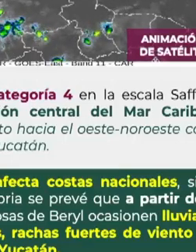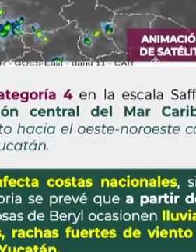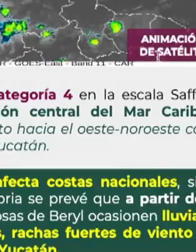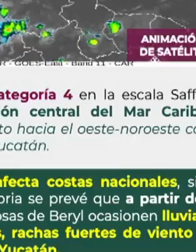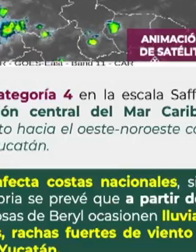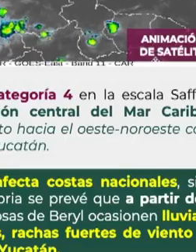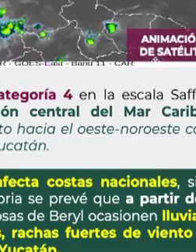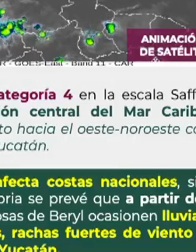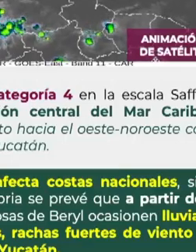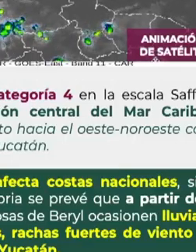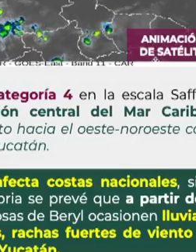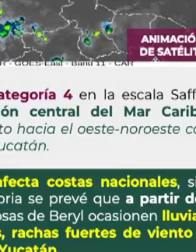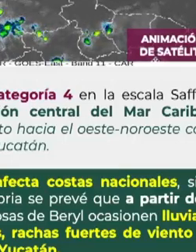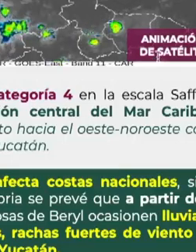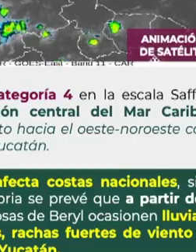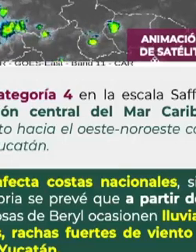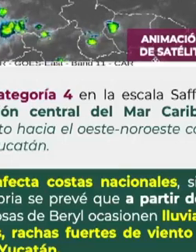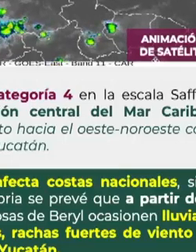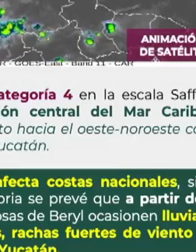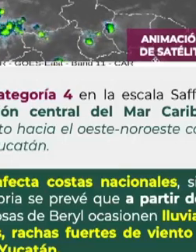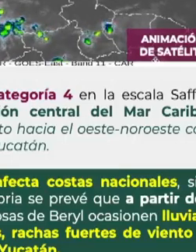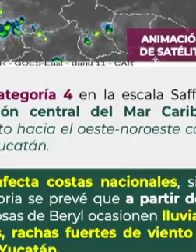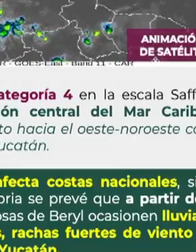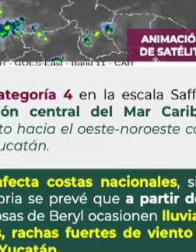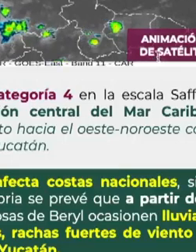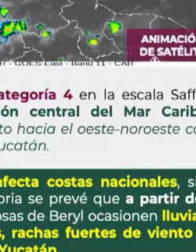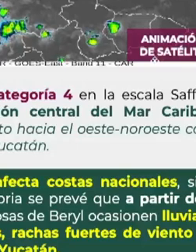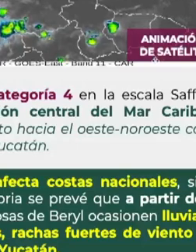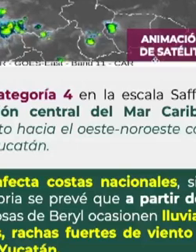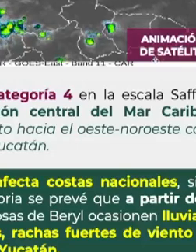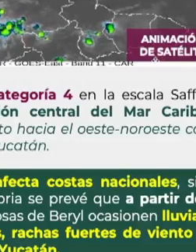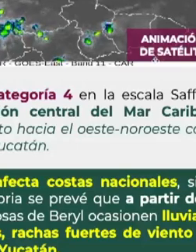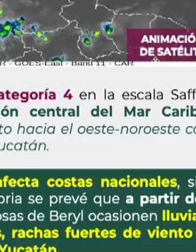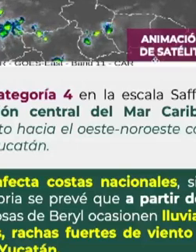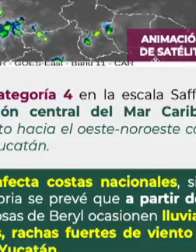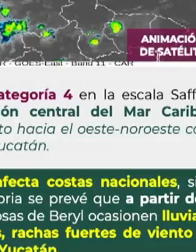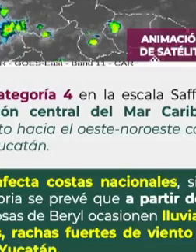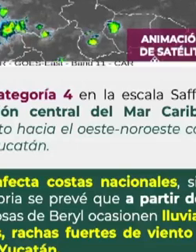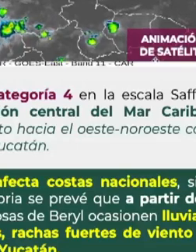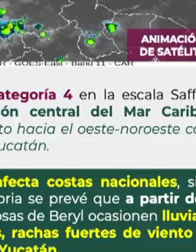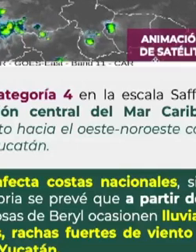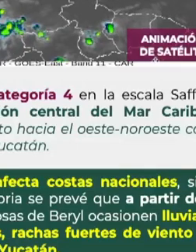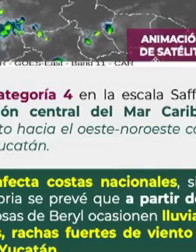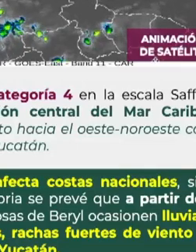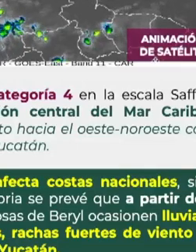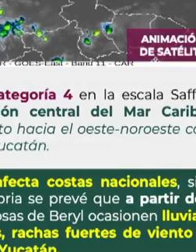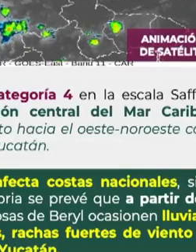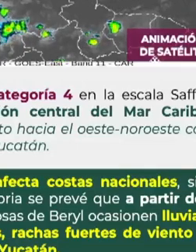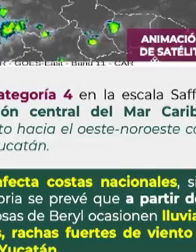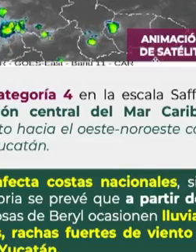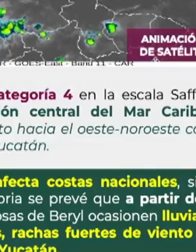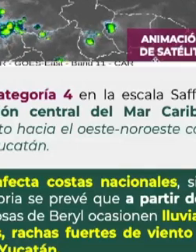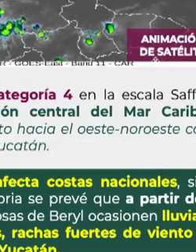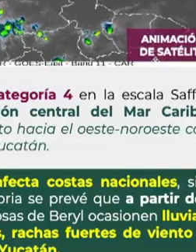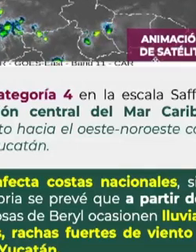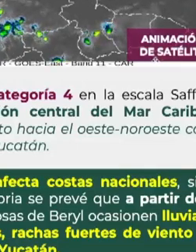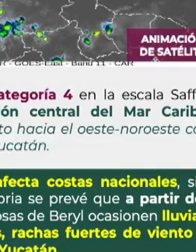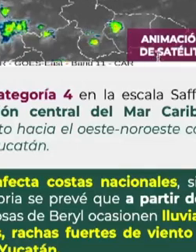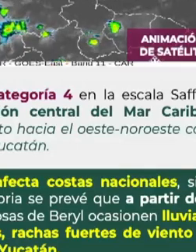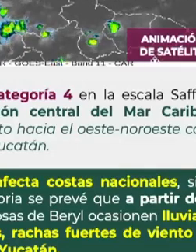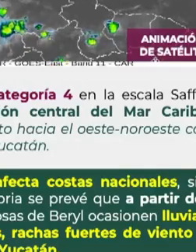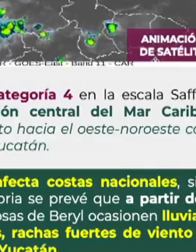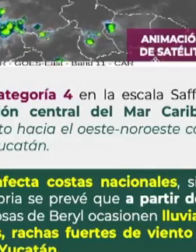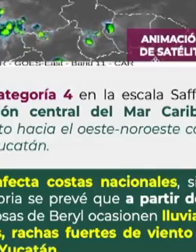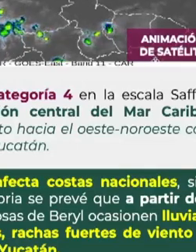entre Tulum y Carrillo Puerto. Por el momento, este sistema, este huracán categoría